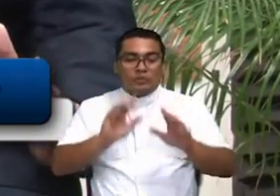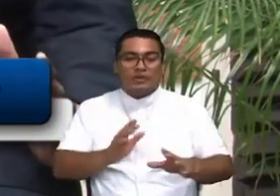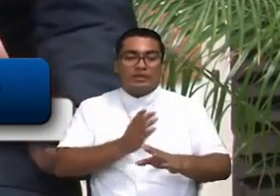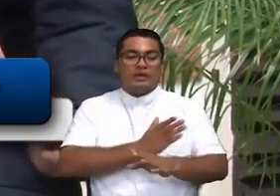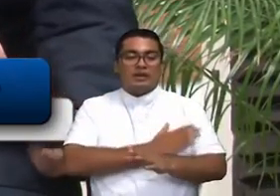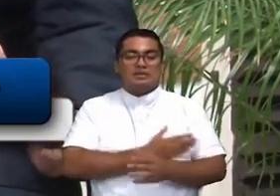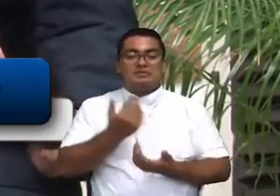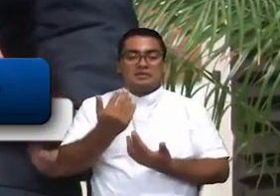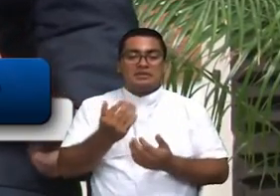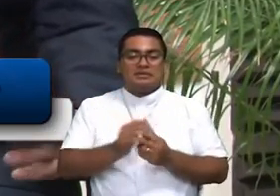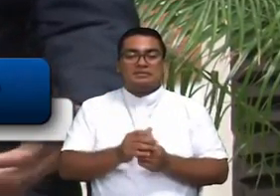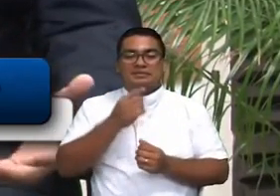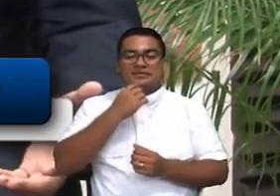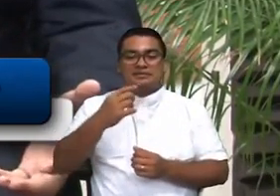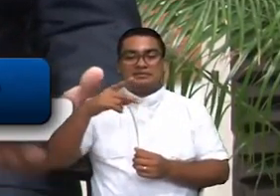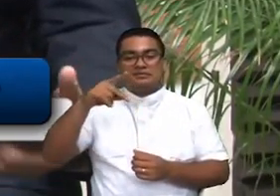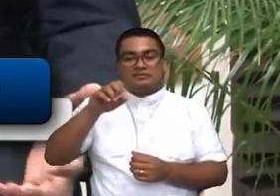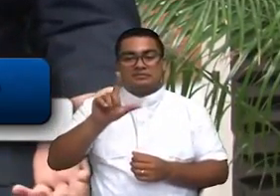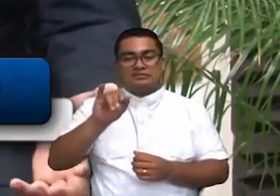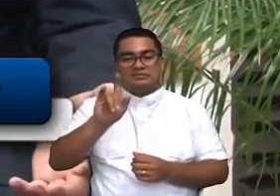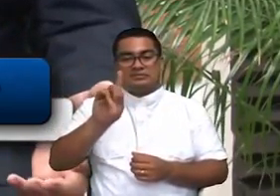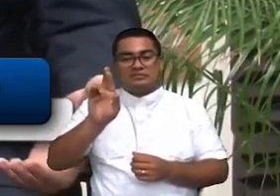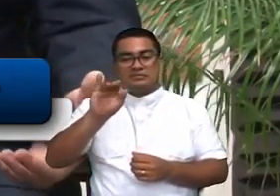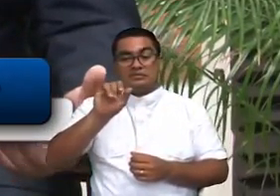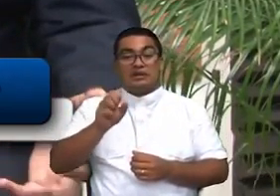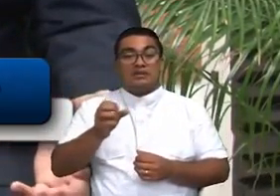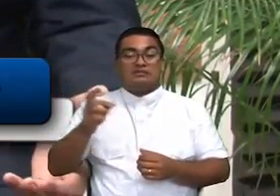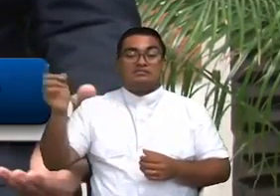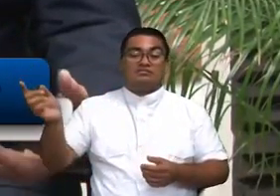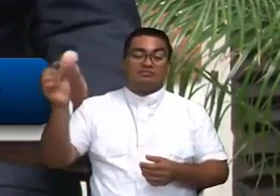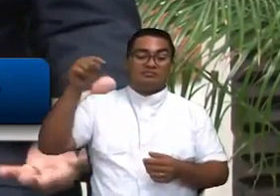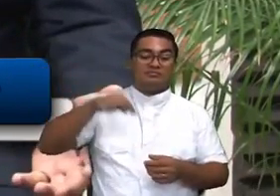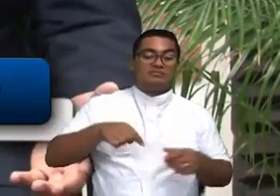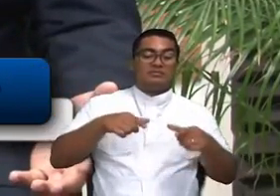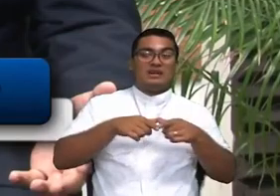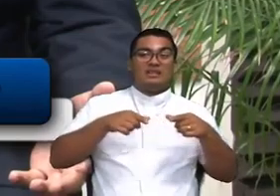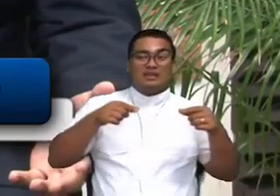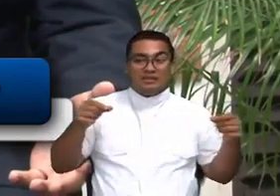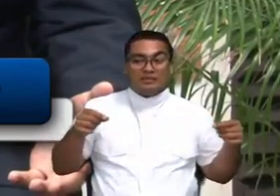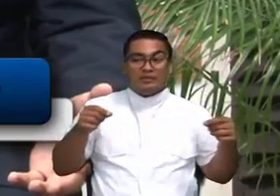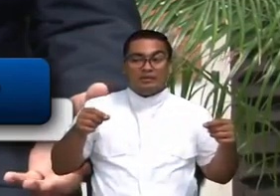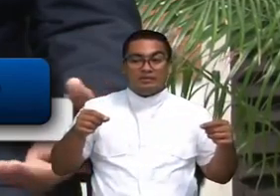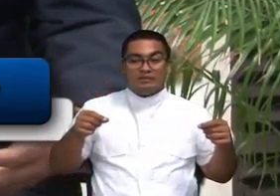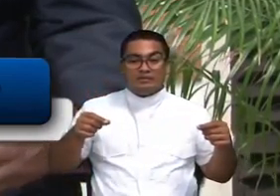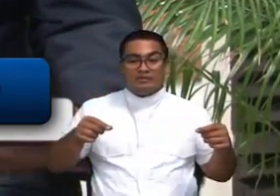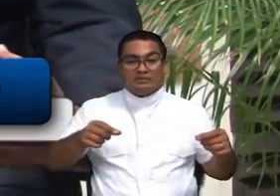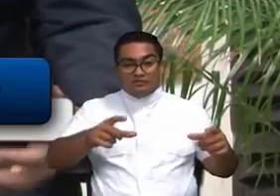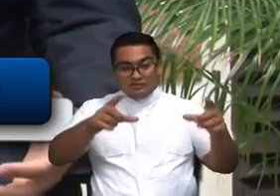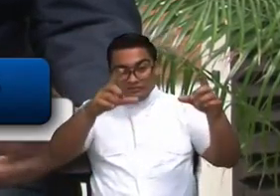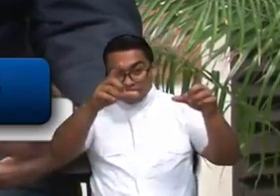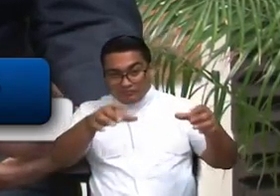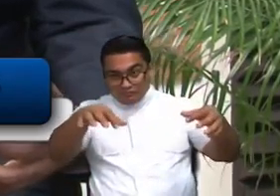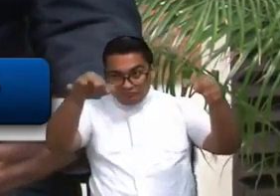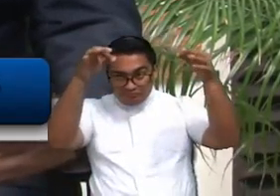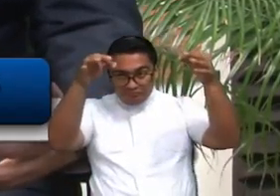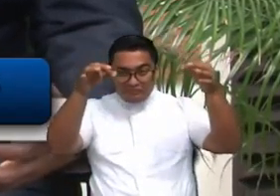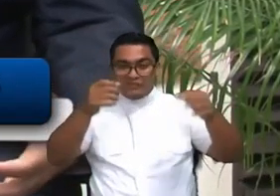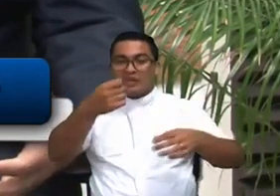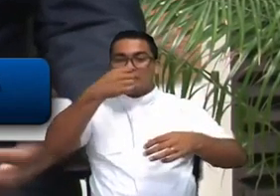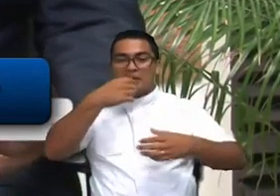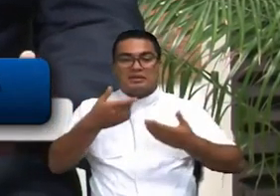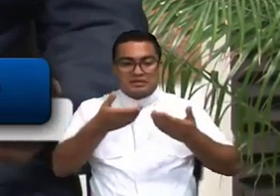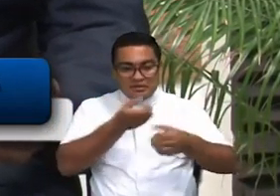Entonces, hablando de los politraumas, antes se tenía que venir hasta aquí, hasta Lenín Fonseca, para realizarle una tomografía y ahí darle el diagnóstico y el tratamiento. Ahora